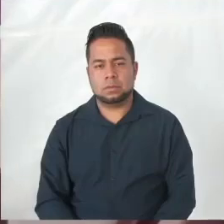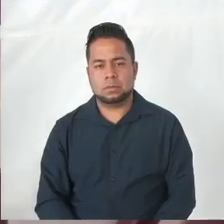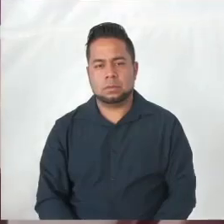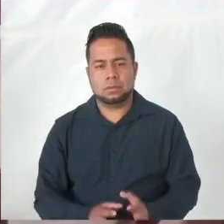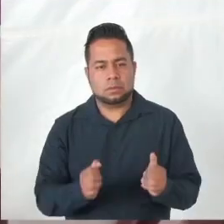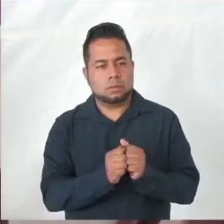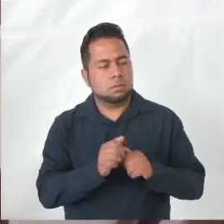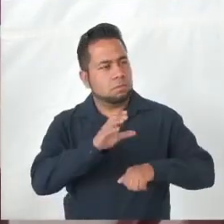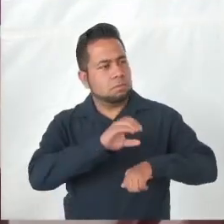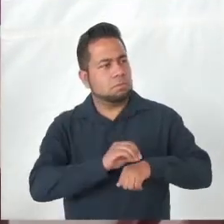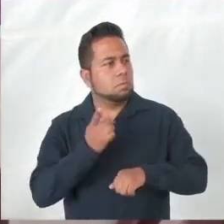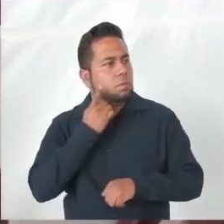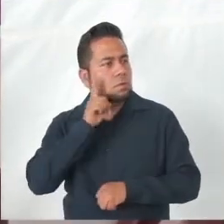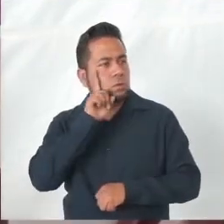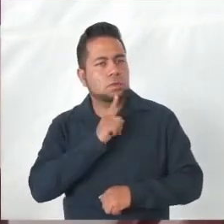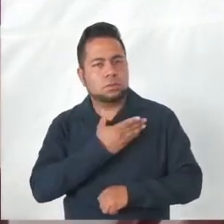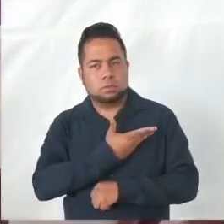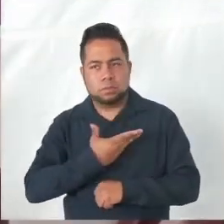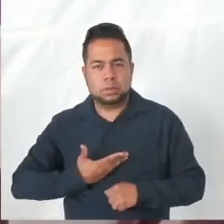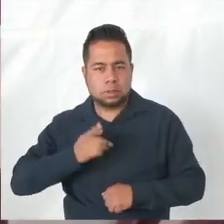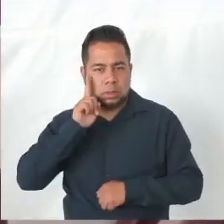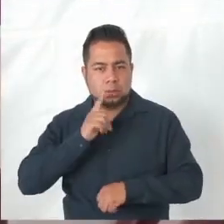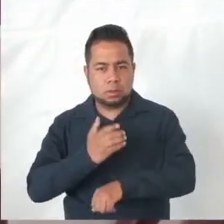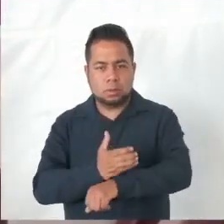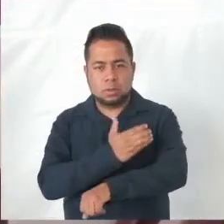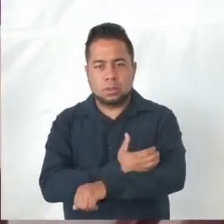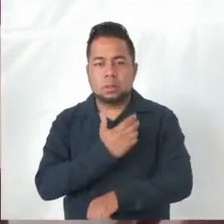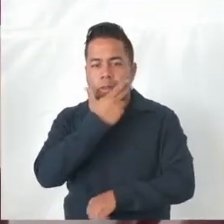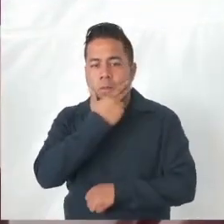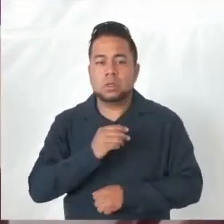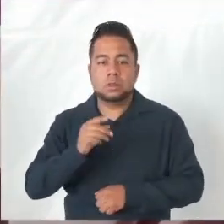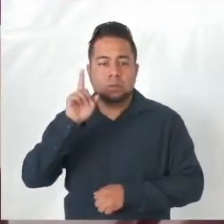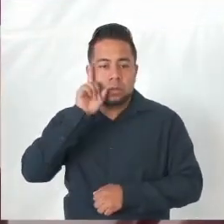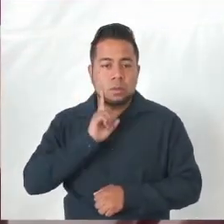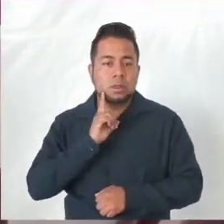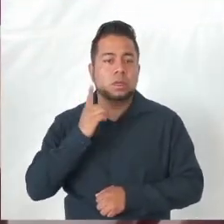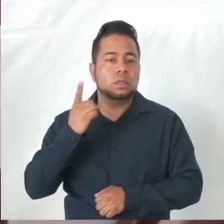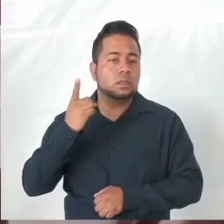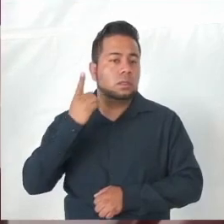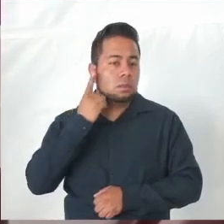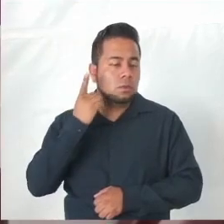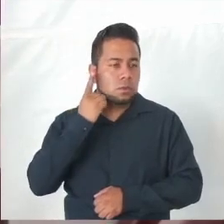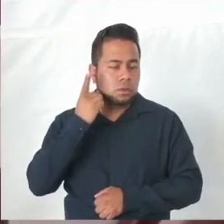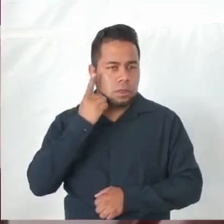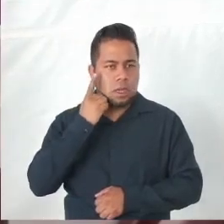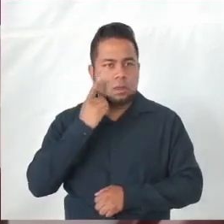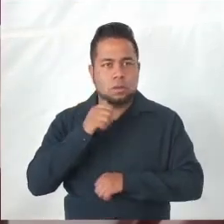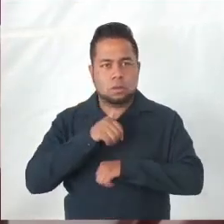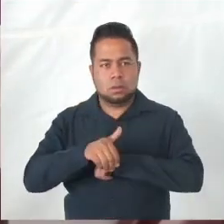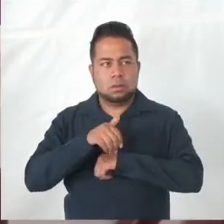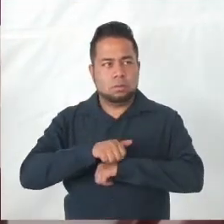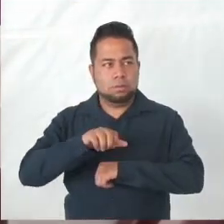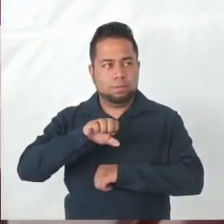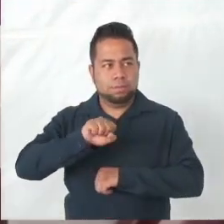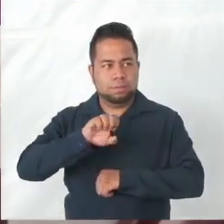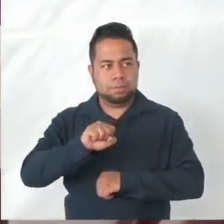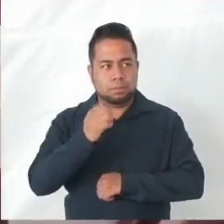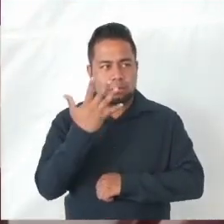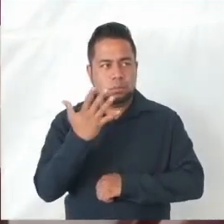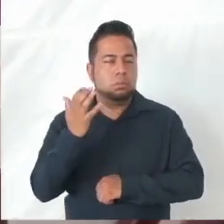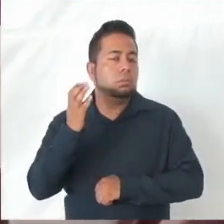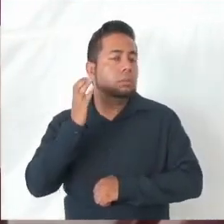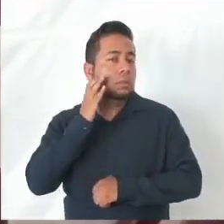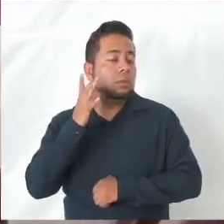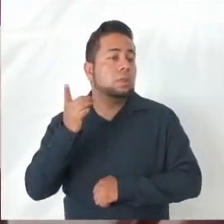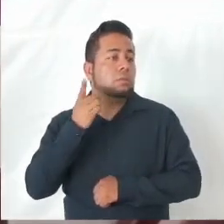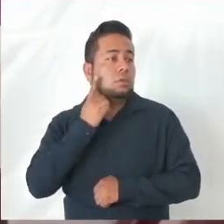Con la venia, diputada presidenta, compañeras y compañeros diputados de la 65ª legislatura,